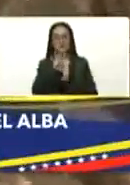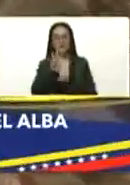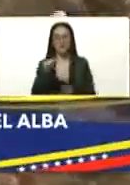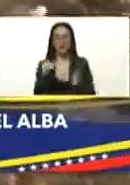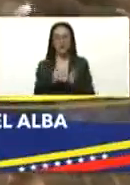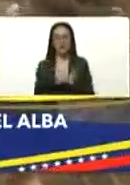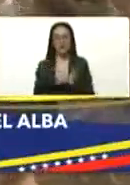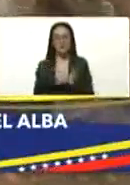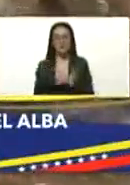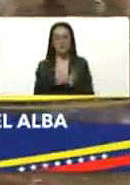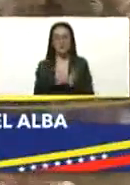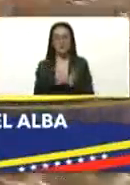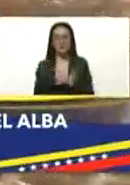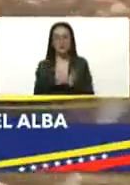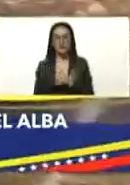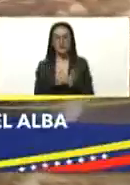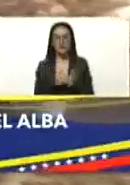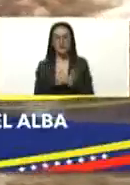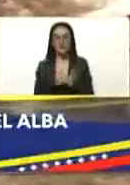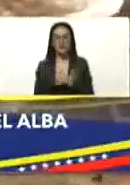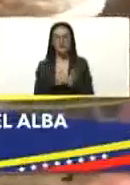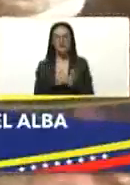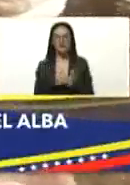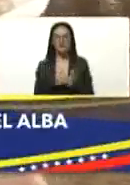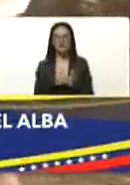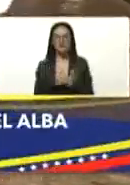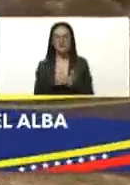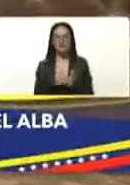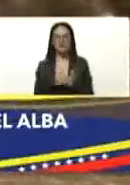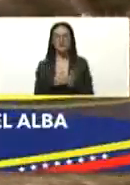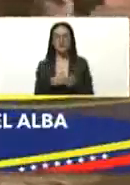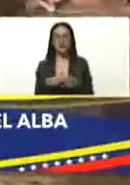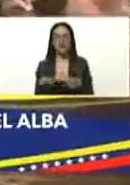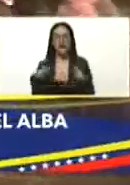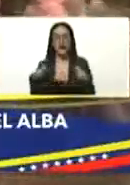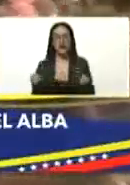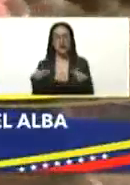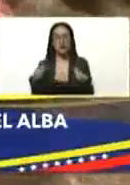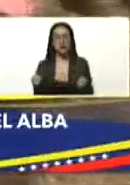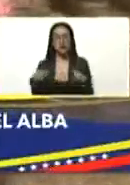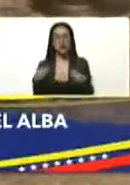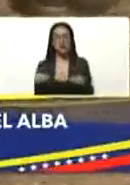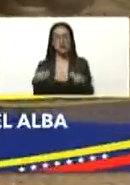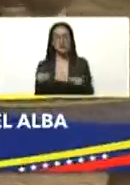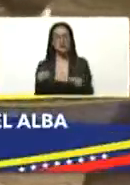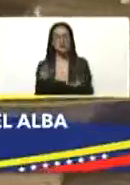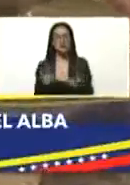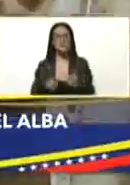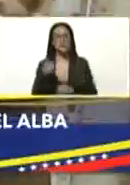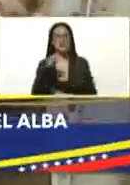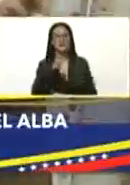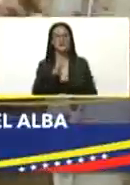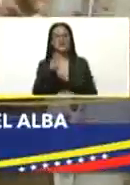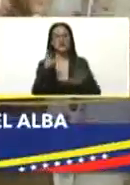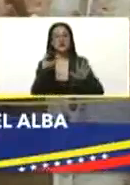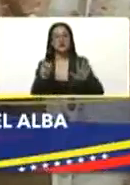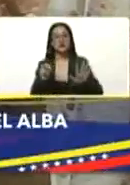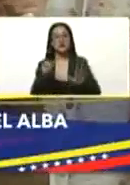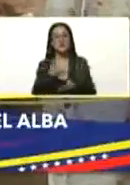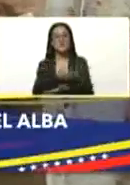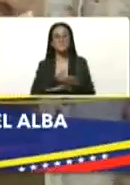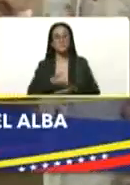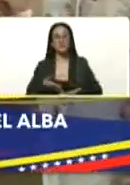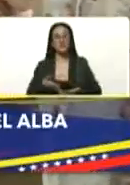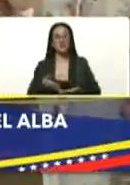12.335.000 unidades de cartones, que eso estamos hablando de más de 370 millones